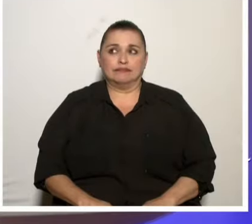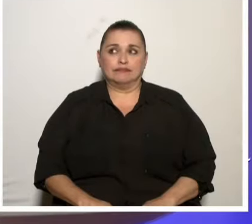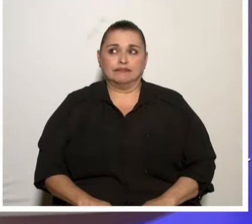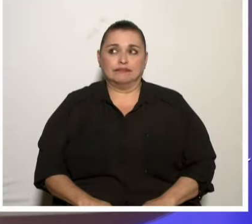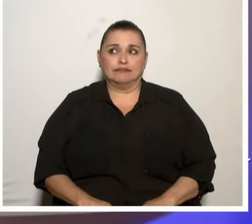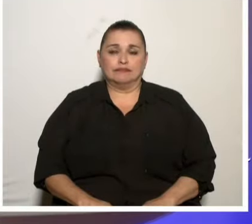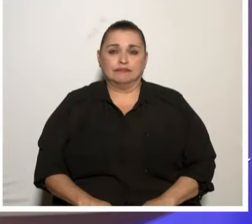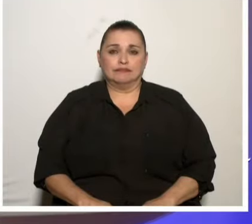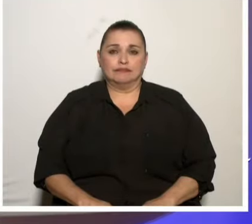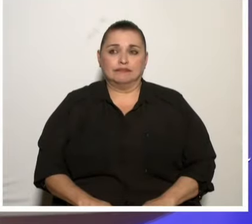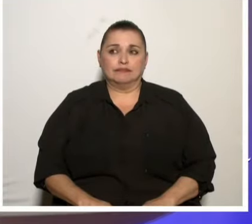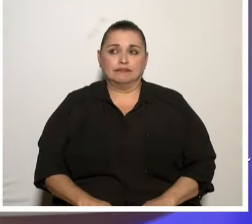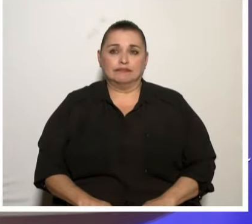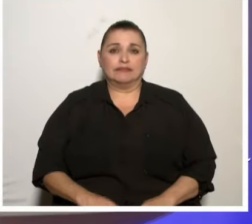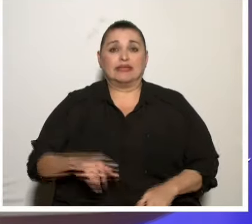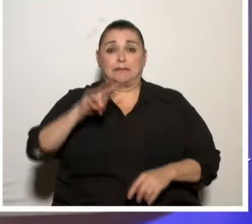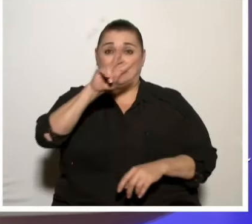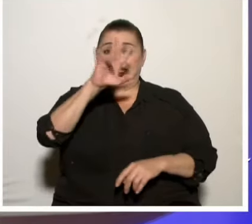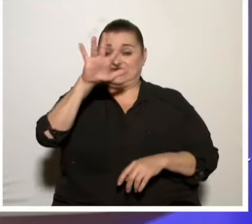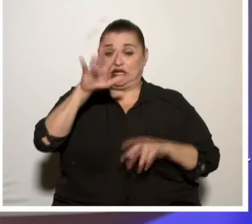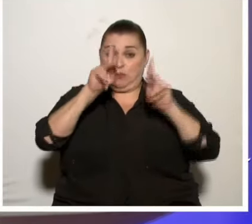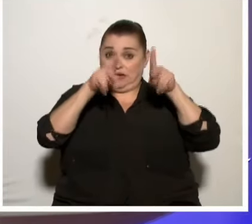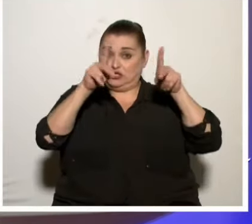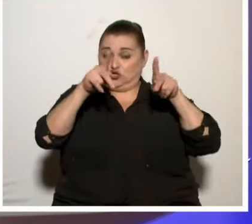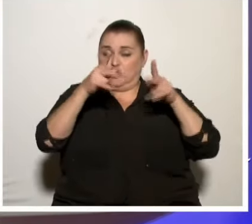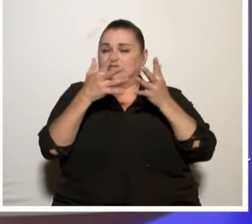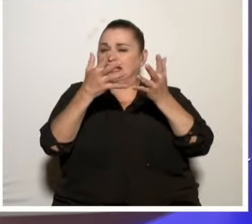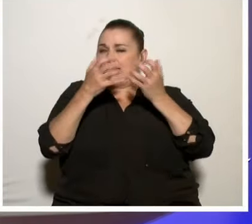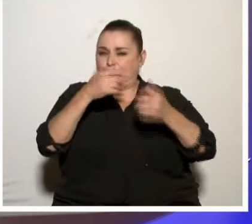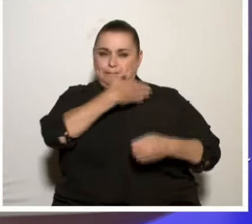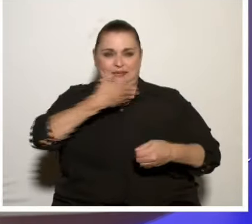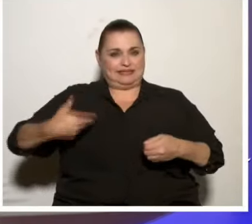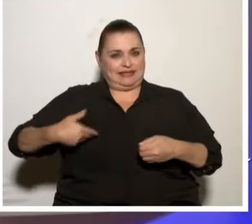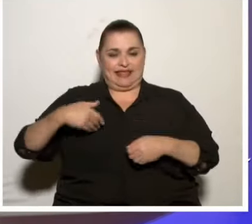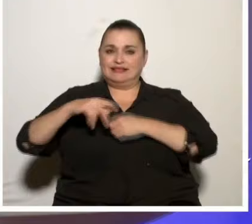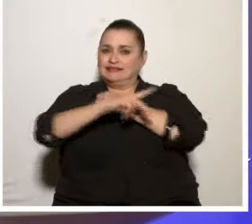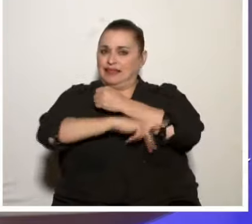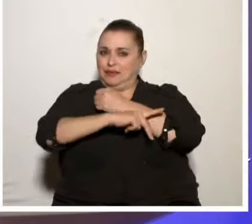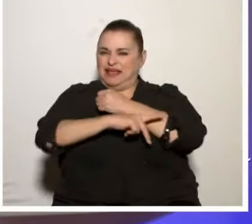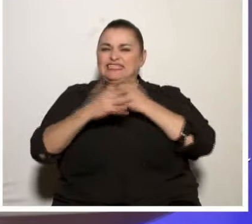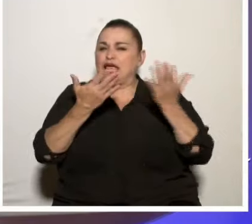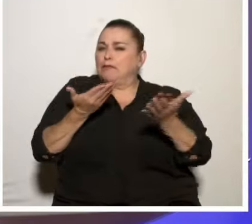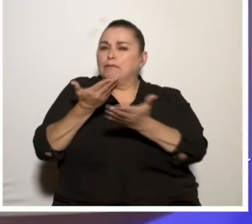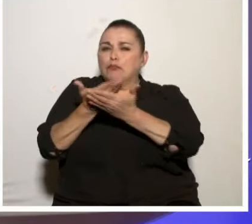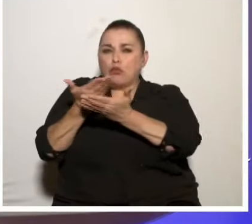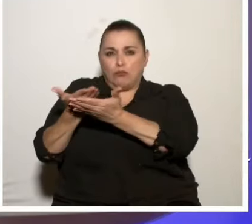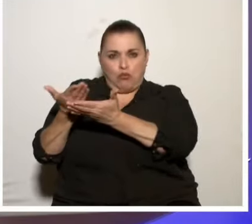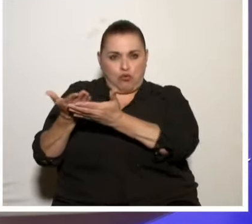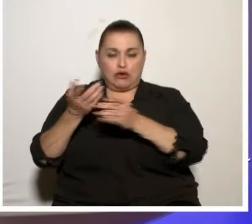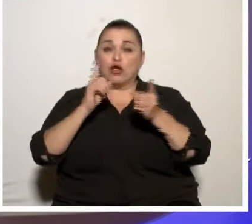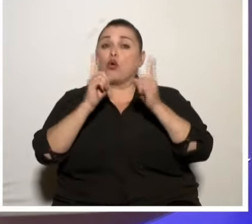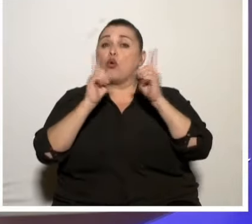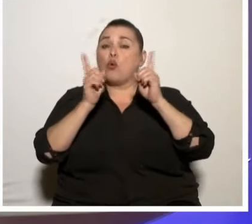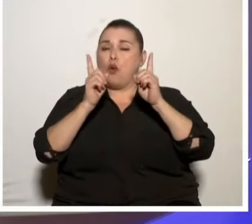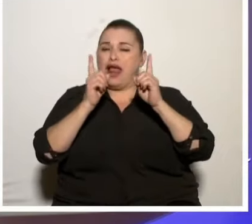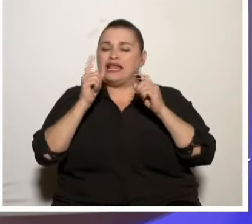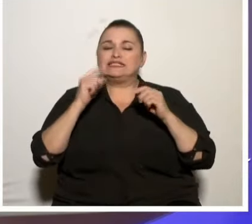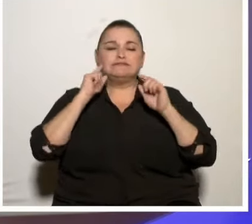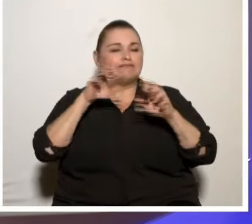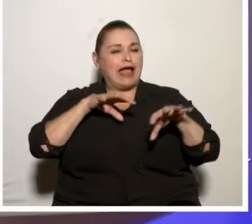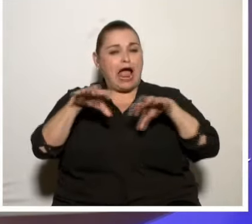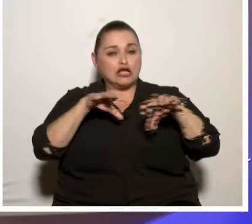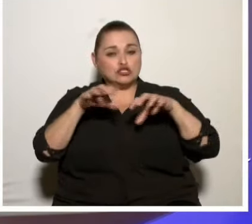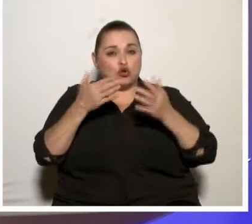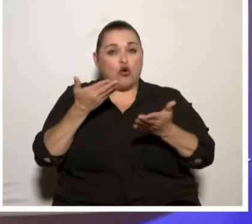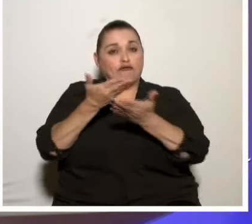las 25 personas que aspiran a la presidencia de la República. ¿Qué es lo que proponen? ¿Cuál es la ruta de acción que le están ofreciendo